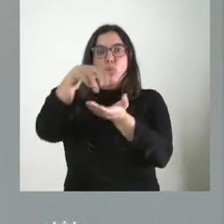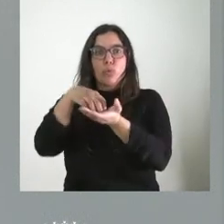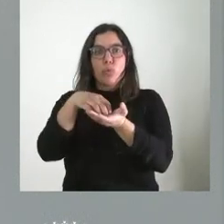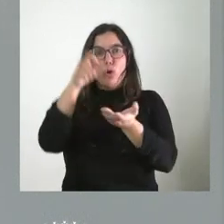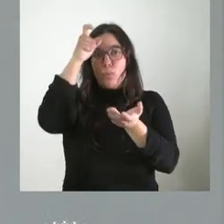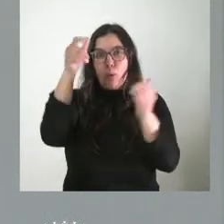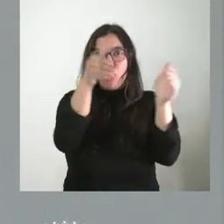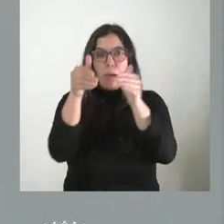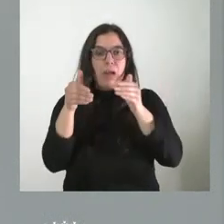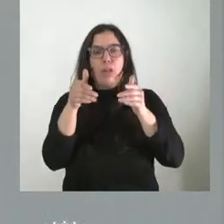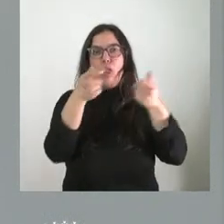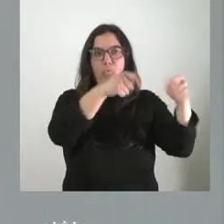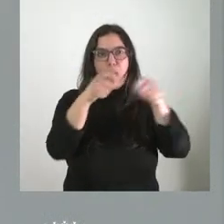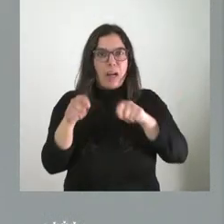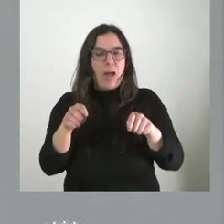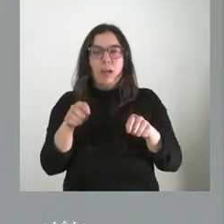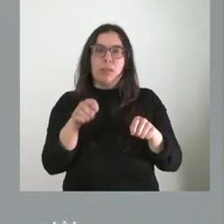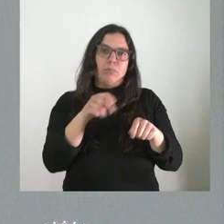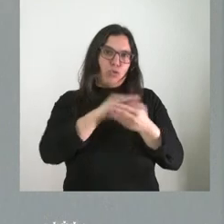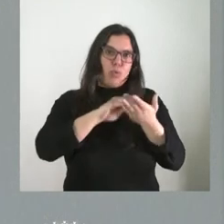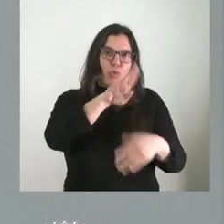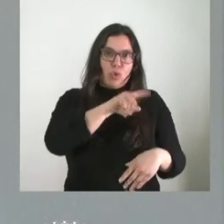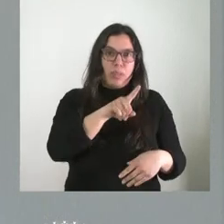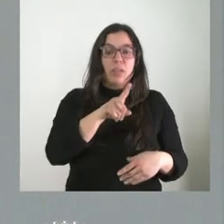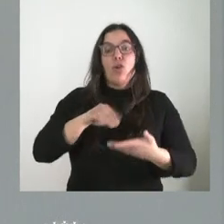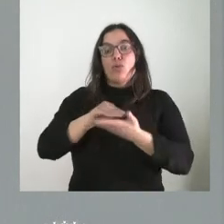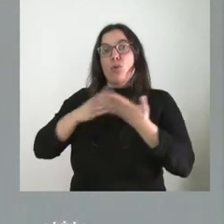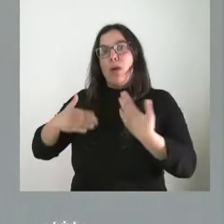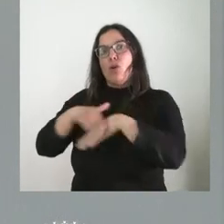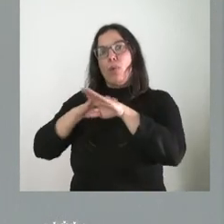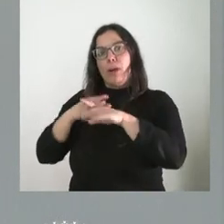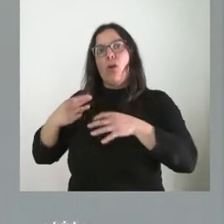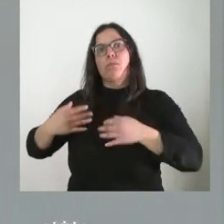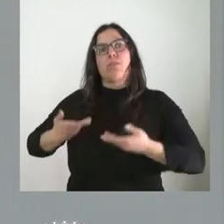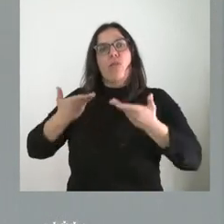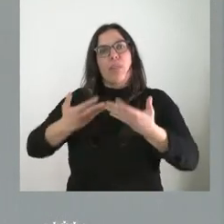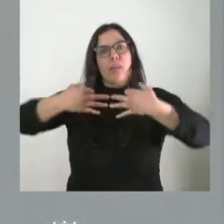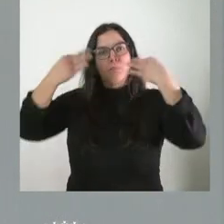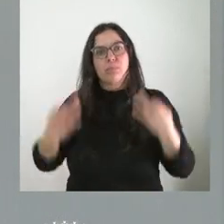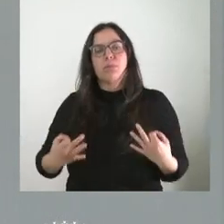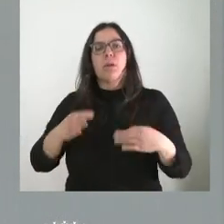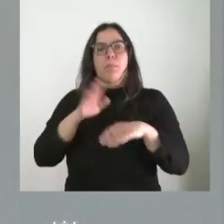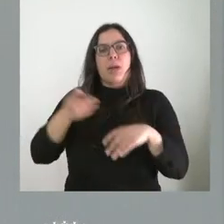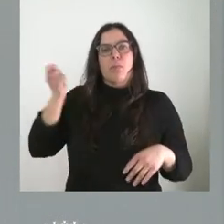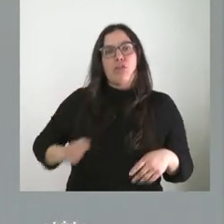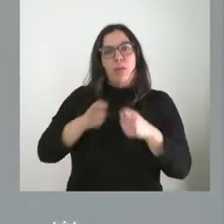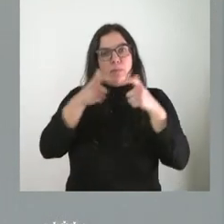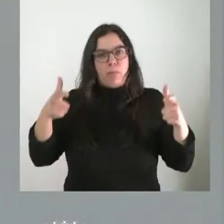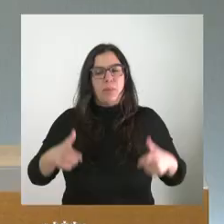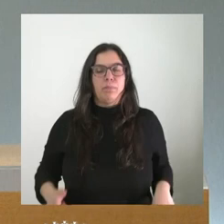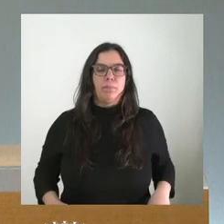a esos constructores locales las soluciones que el gobierno garantizará la existencia de esos profesionales sanitarios que pudiéramos tratar las comunidades